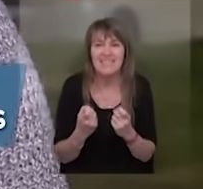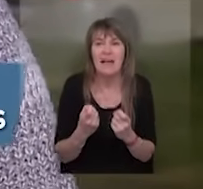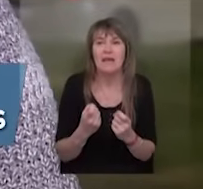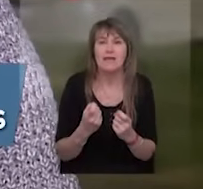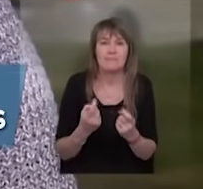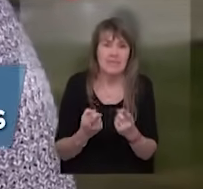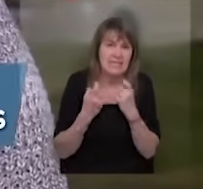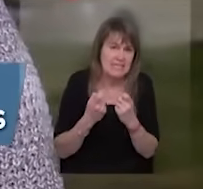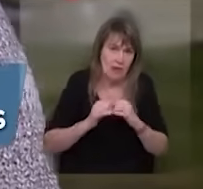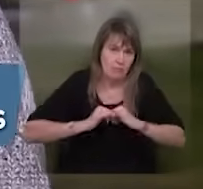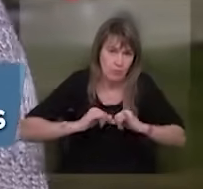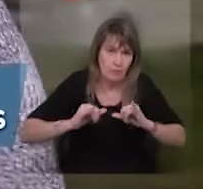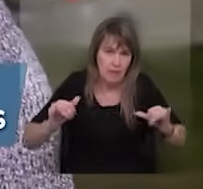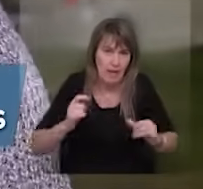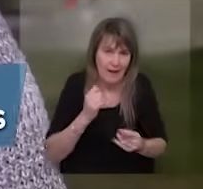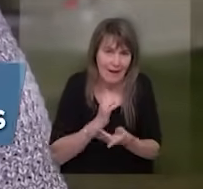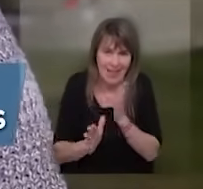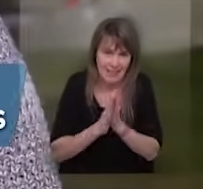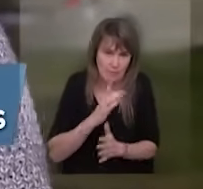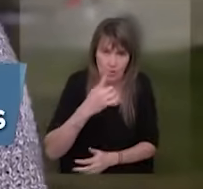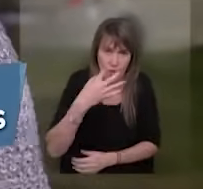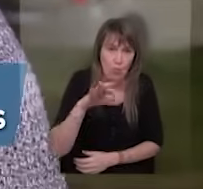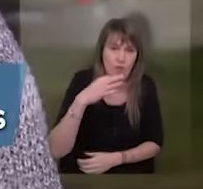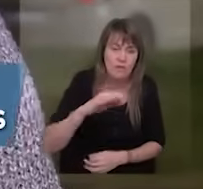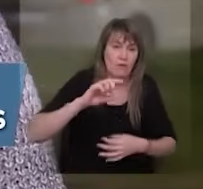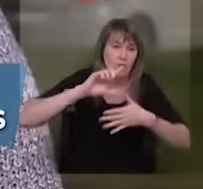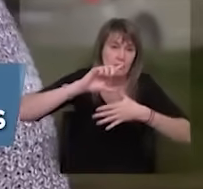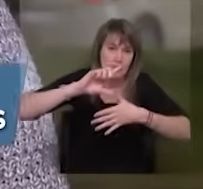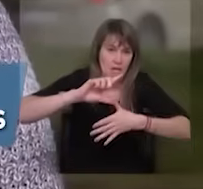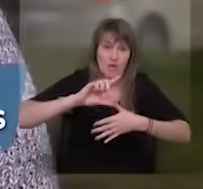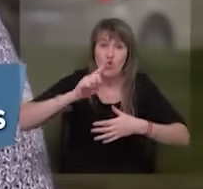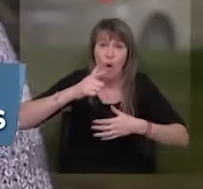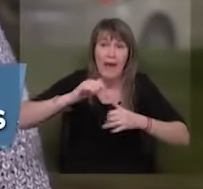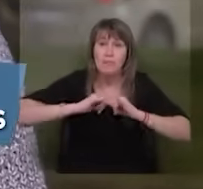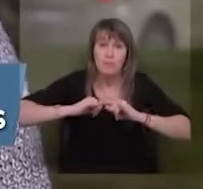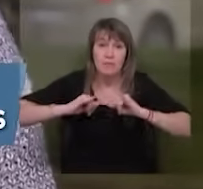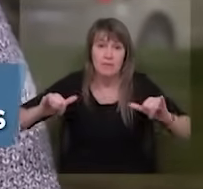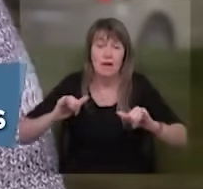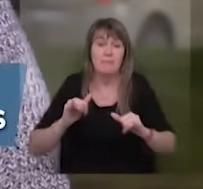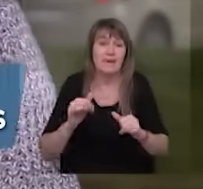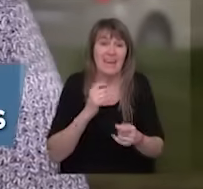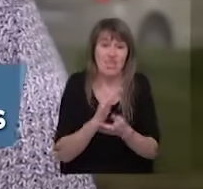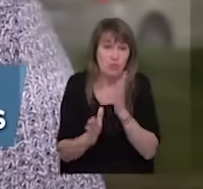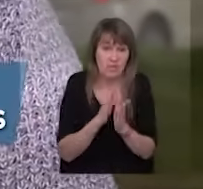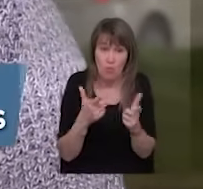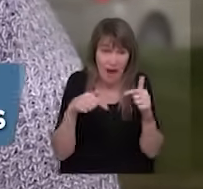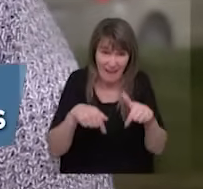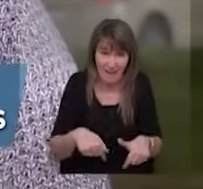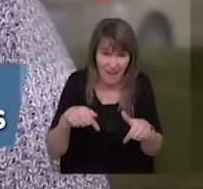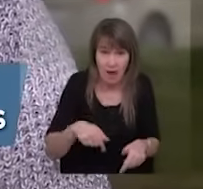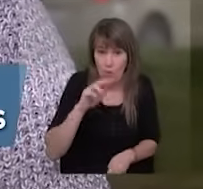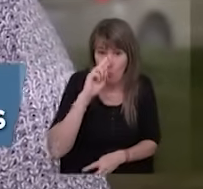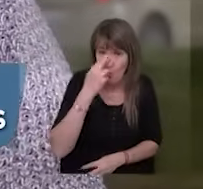publicidad graa porque el Uruguay es el único país de América Latina por lo menos de la región que no tiene publicidad gratuita para los partidos políticos y bueno